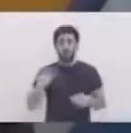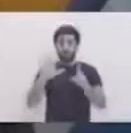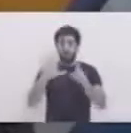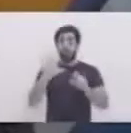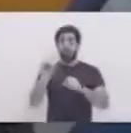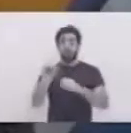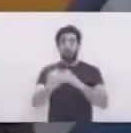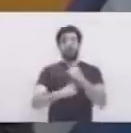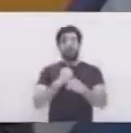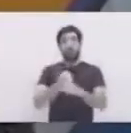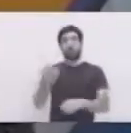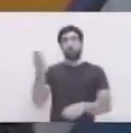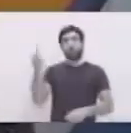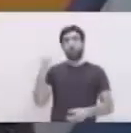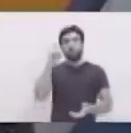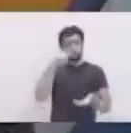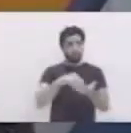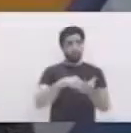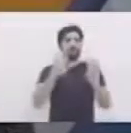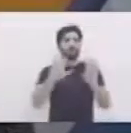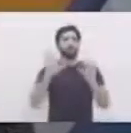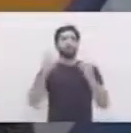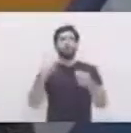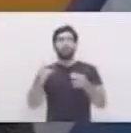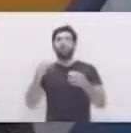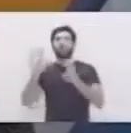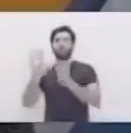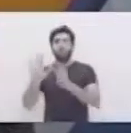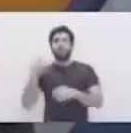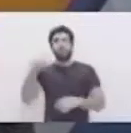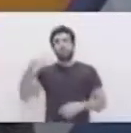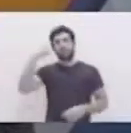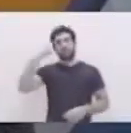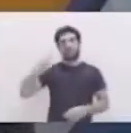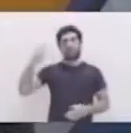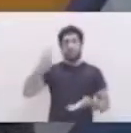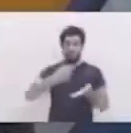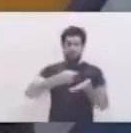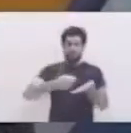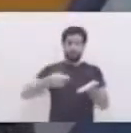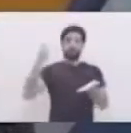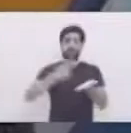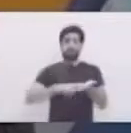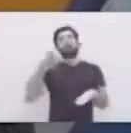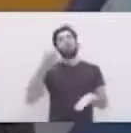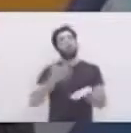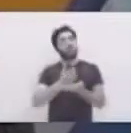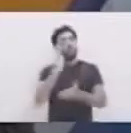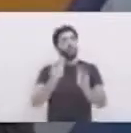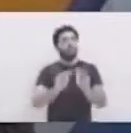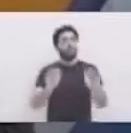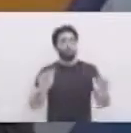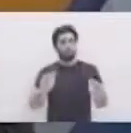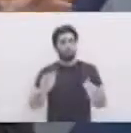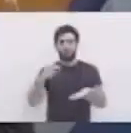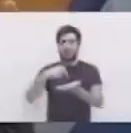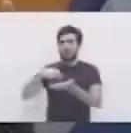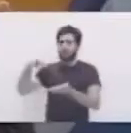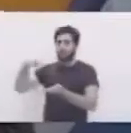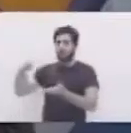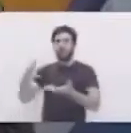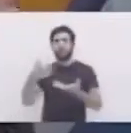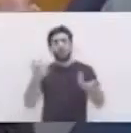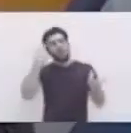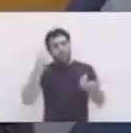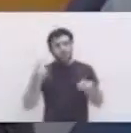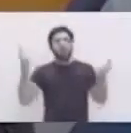Hace ya más de 60 años, en el año 1959, que se firmó la Declaración de los Derechos del Niño. Y muchísimos